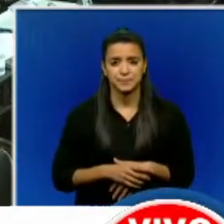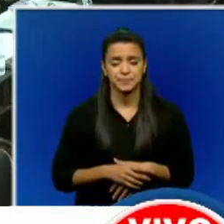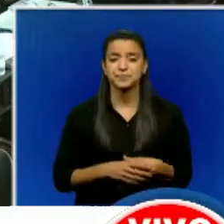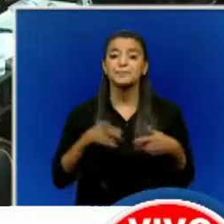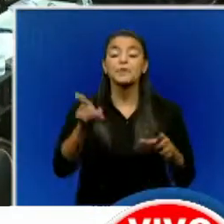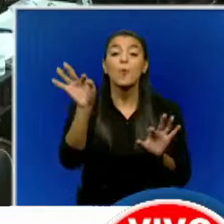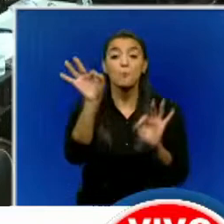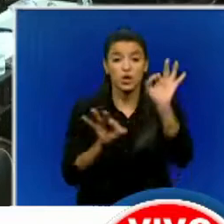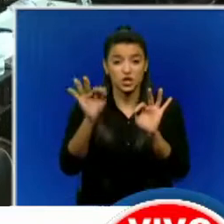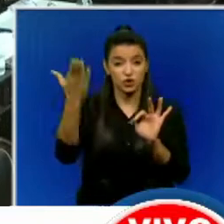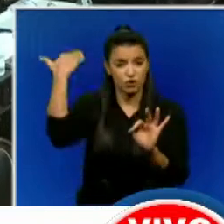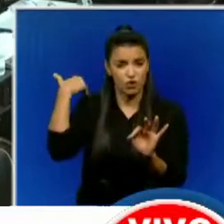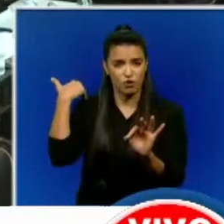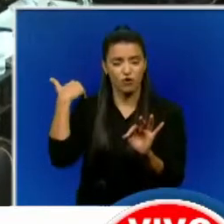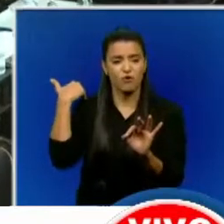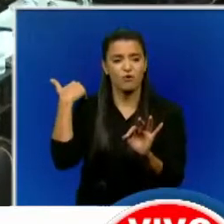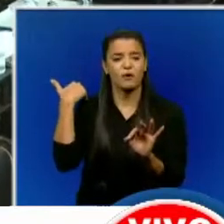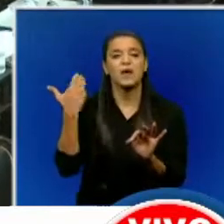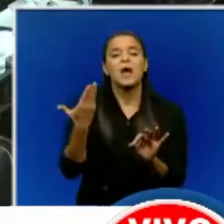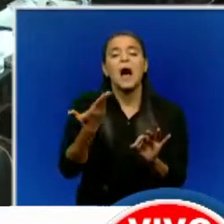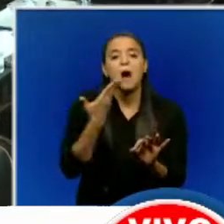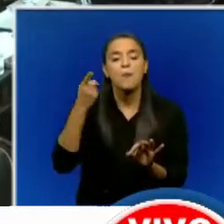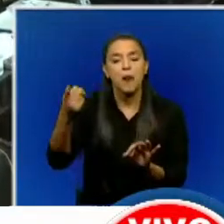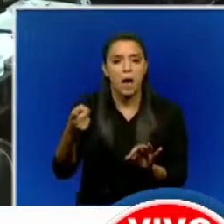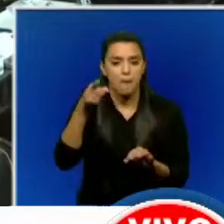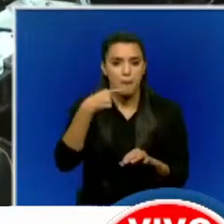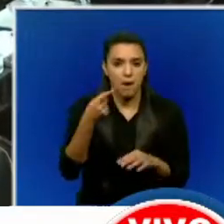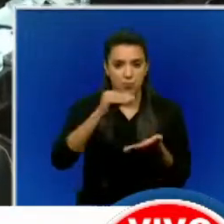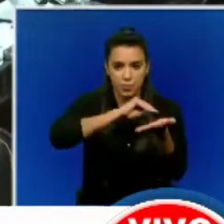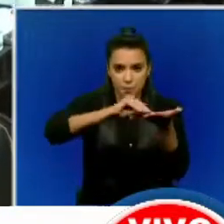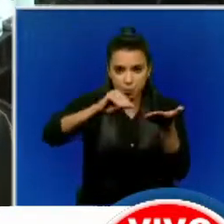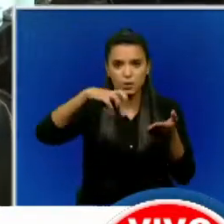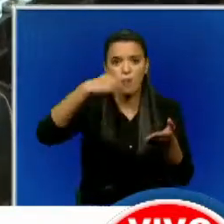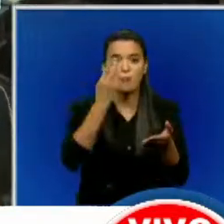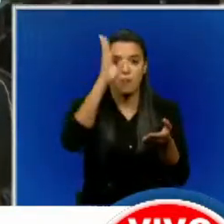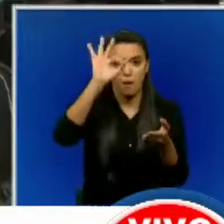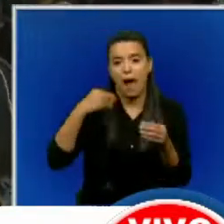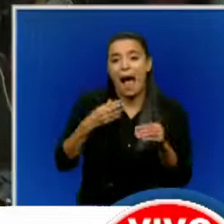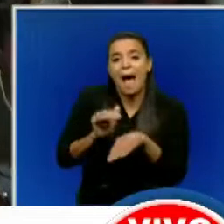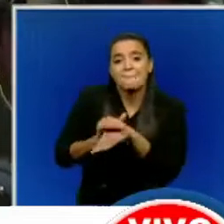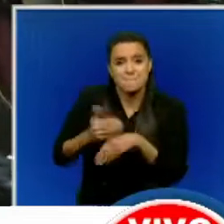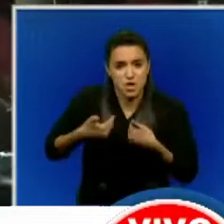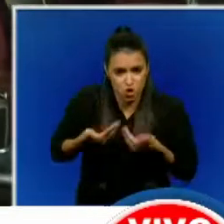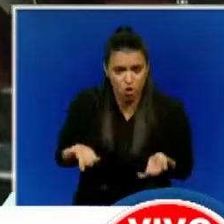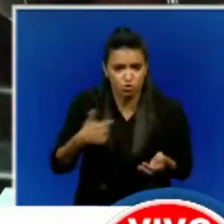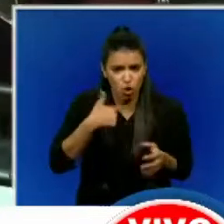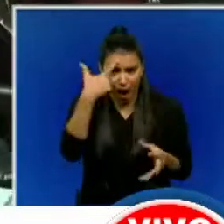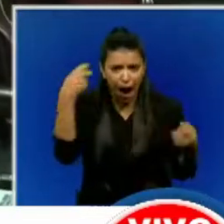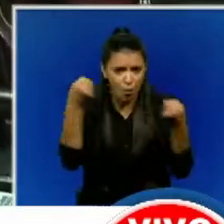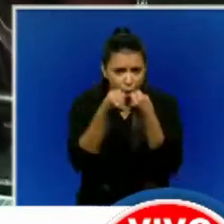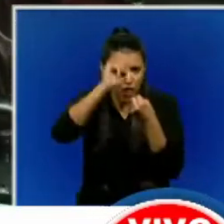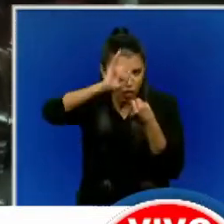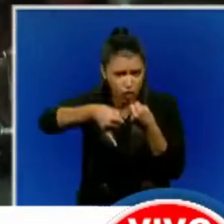El proyecto que hablaba el diputado Gessle, mi amigo, yo estaba de acuerdo, pedía